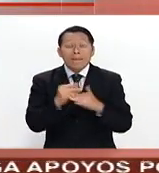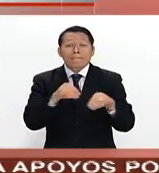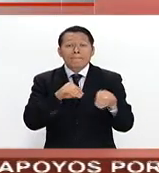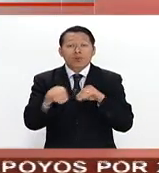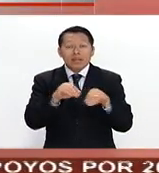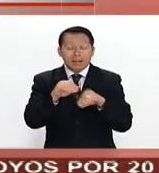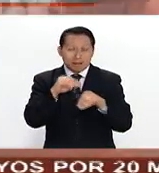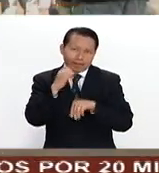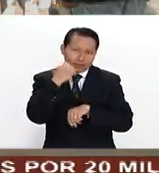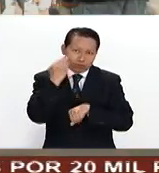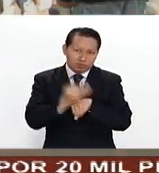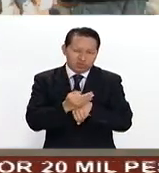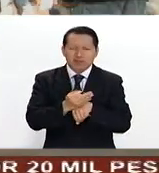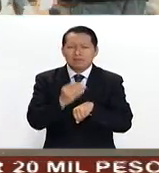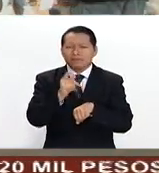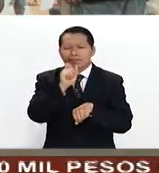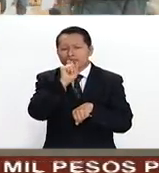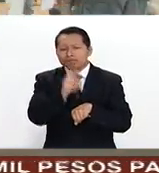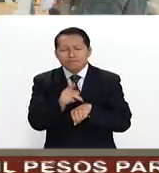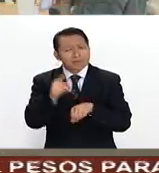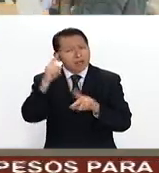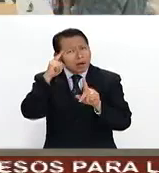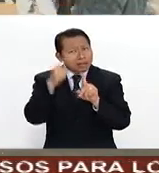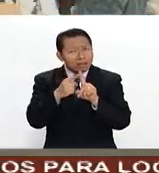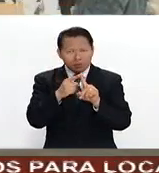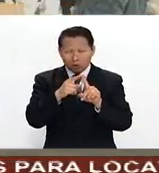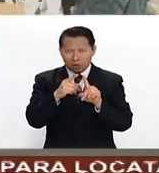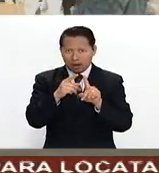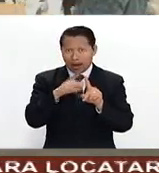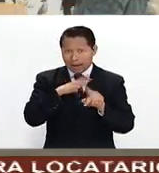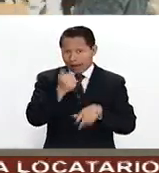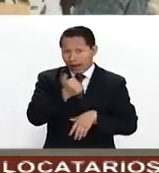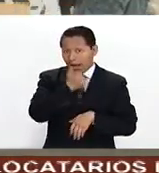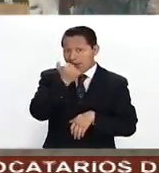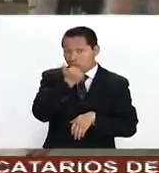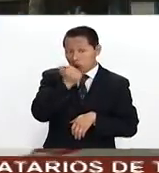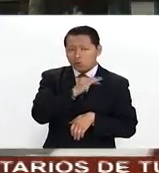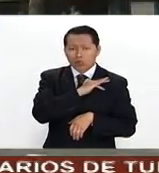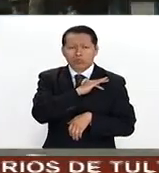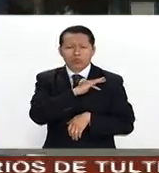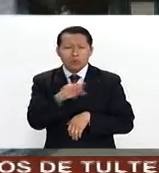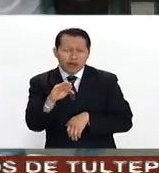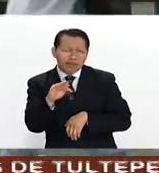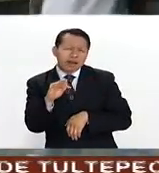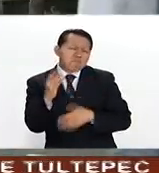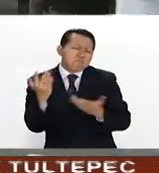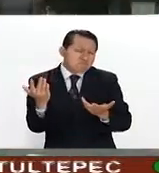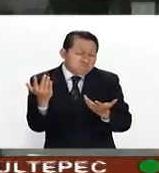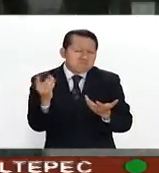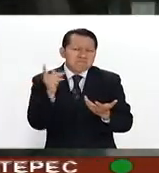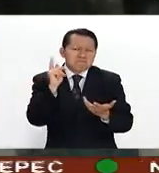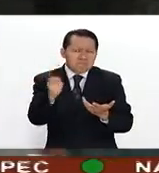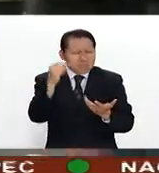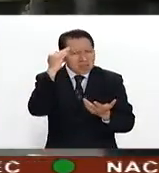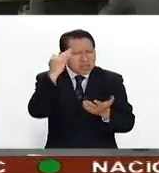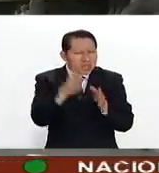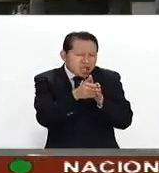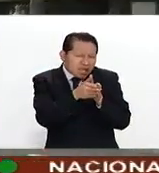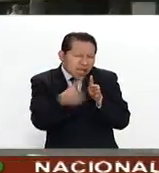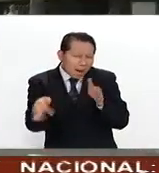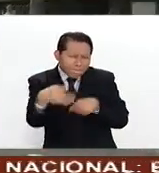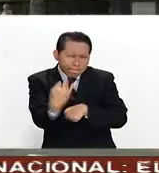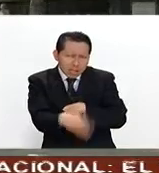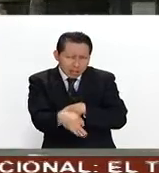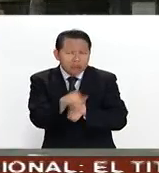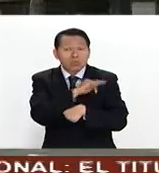viene encaminado a que los alumnos realicen un intercambio por un determinado, digamos, tiempo temporal